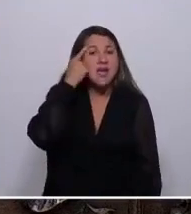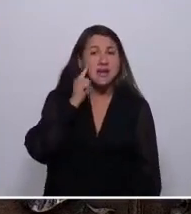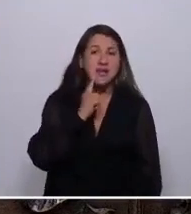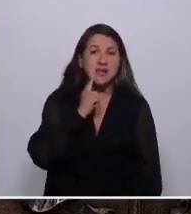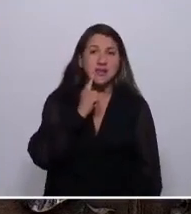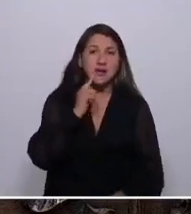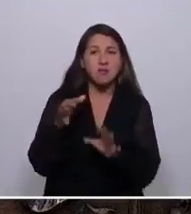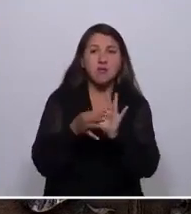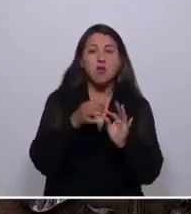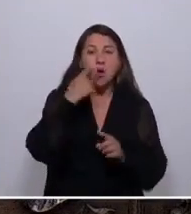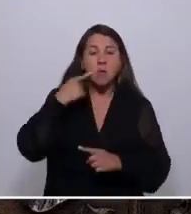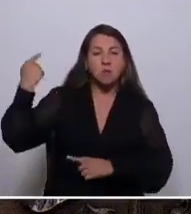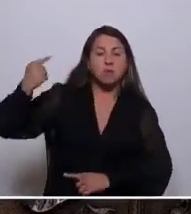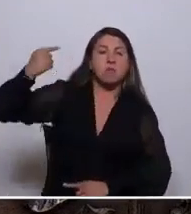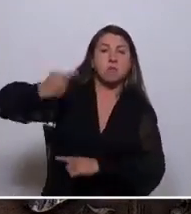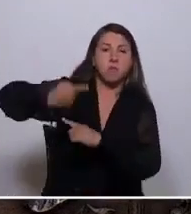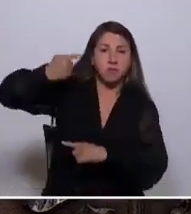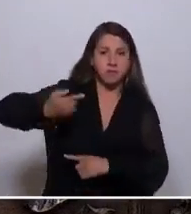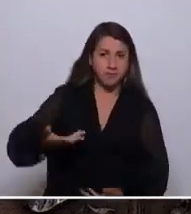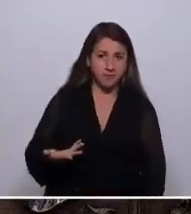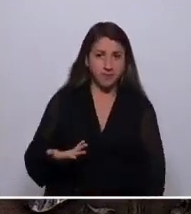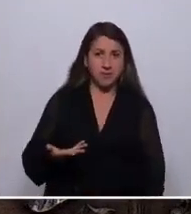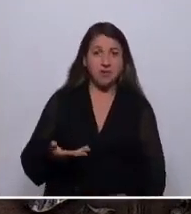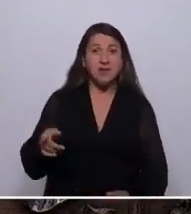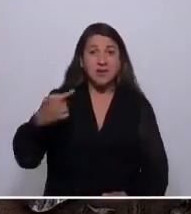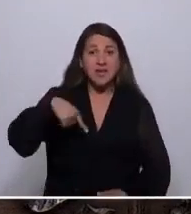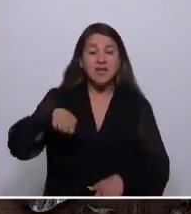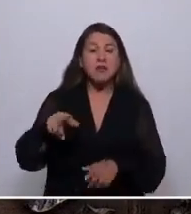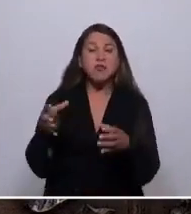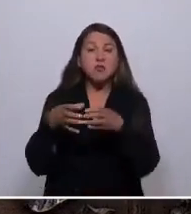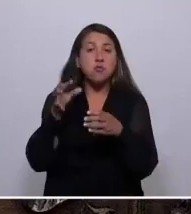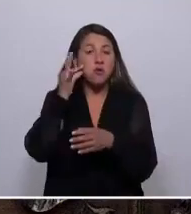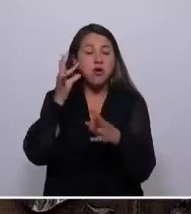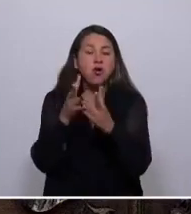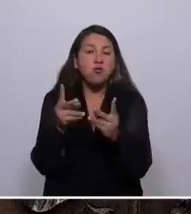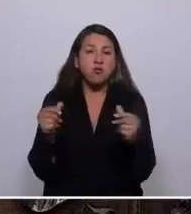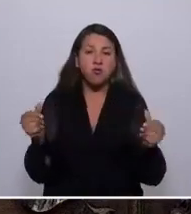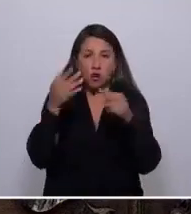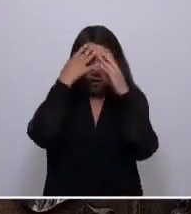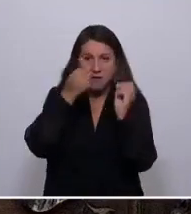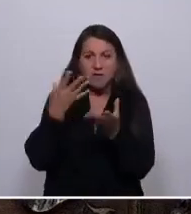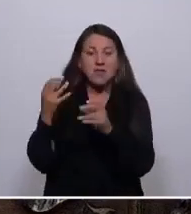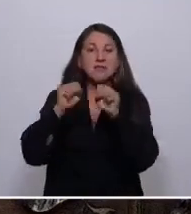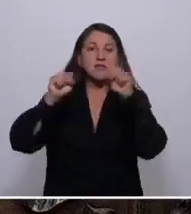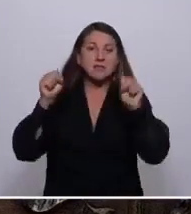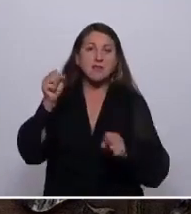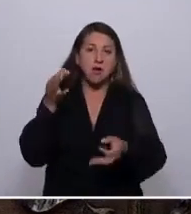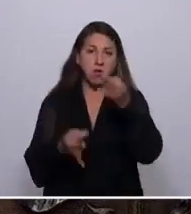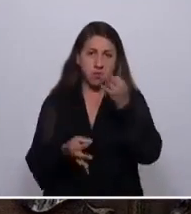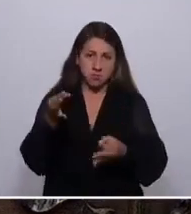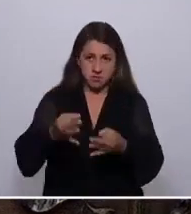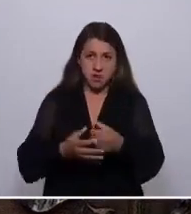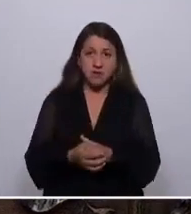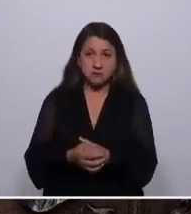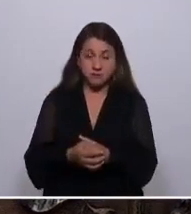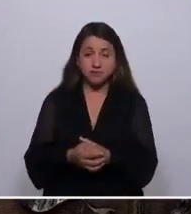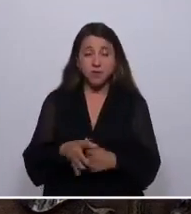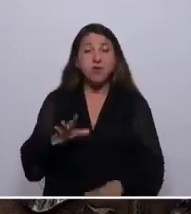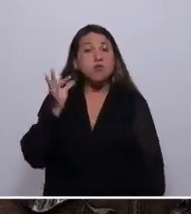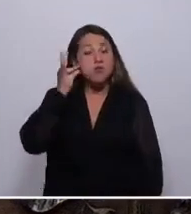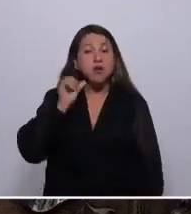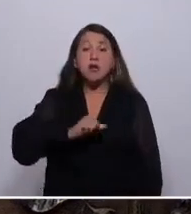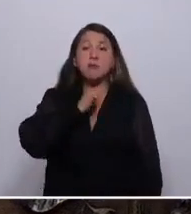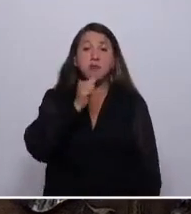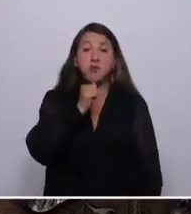el patriarcado. Todas ellas son las invisibles, las olvidadas del sistema judicial. Las mujeres pobres no